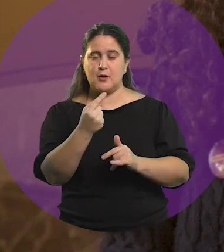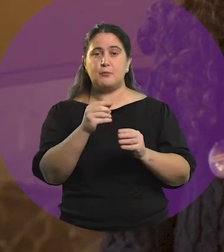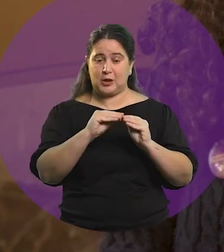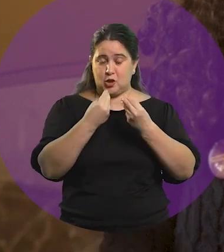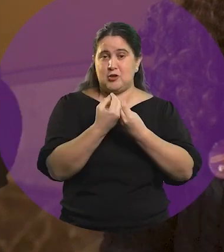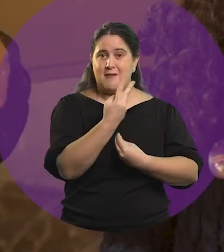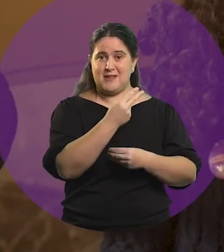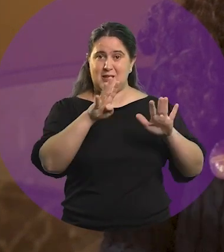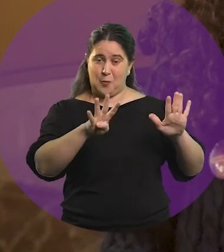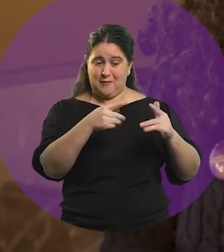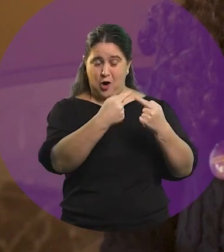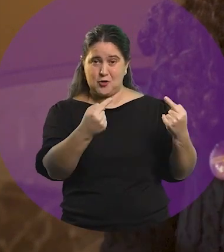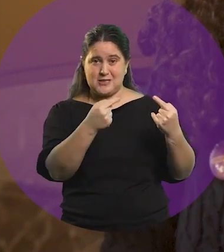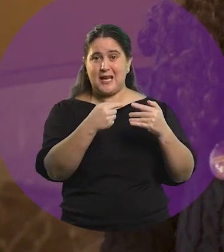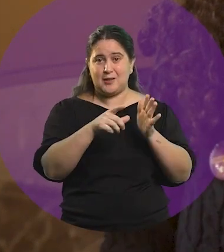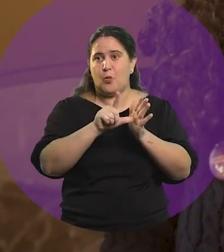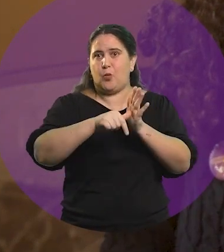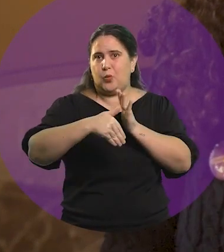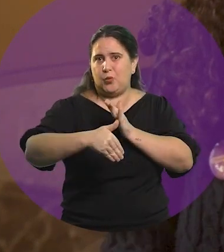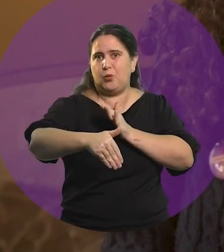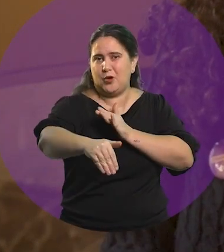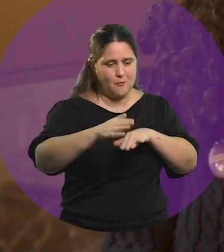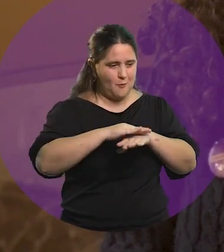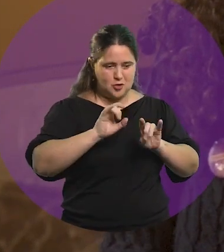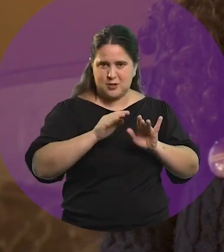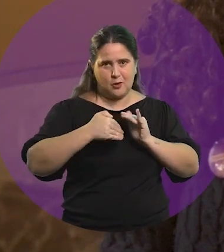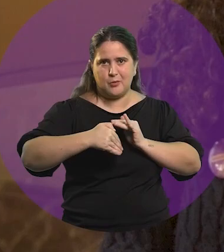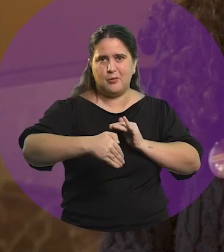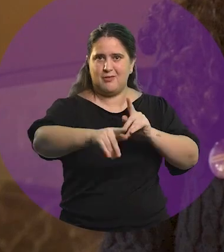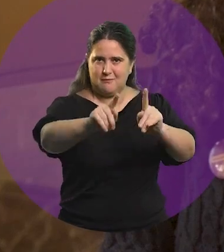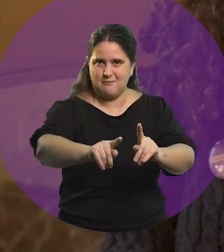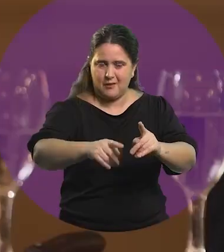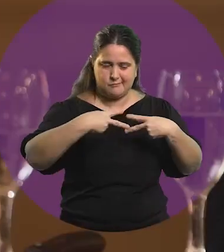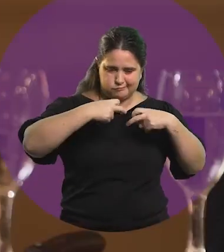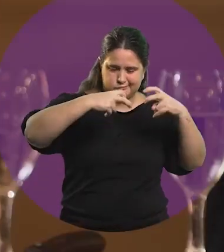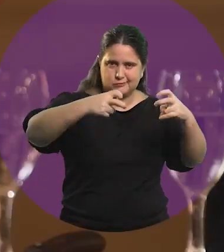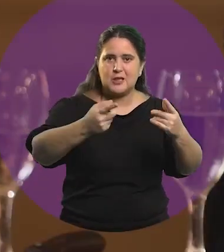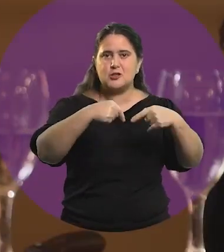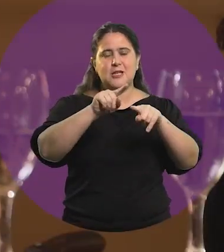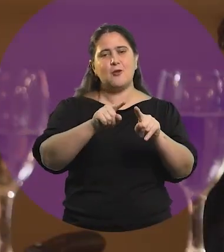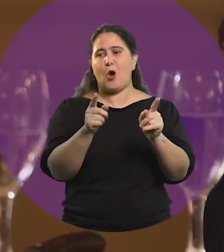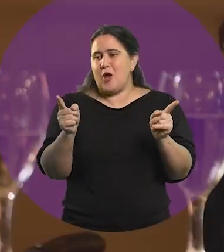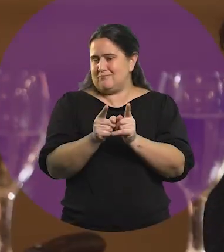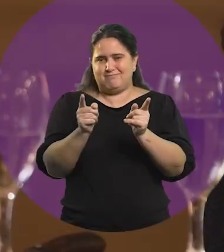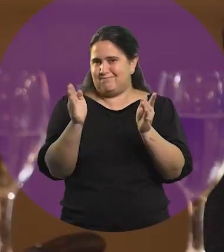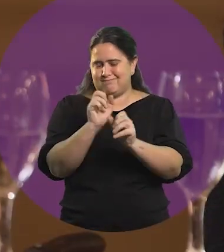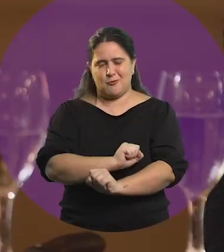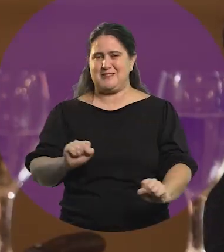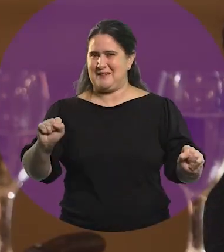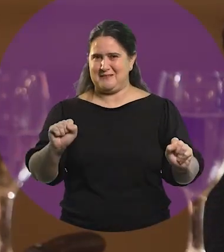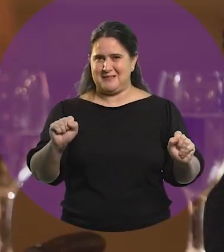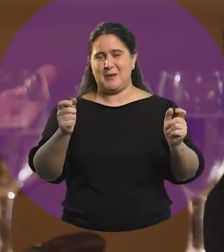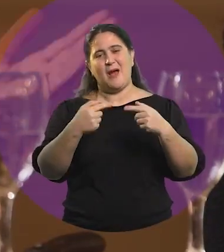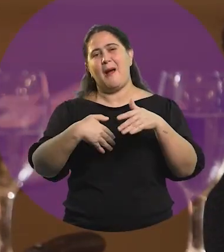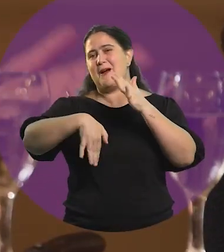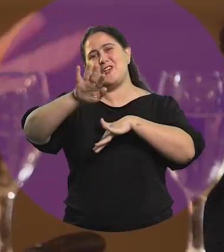29 indicadores a lo largo del tiempo desde donde los estamos midiendo. ¿Y qué es lo que pasa con esto? También, no lo podemos resumir en un solo